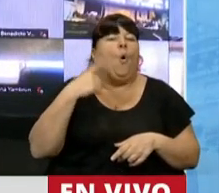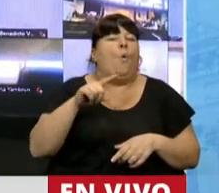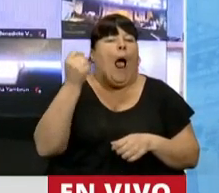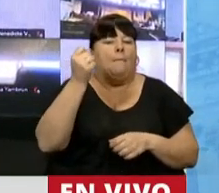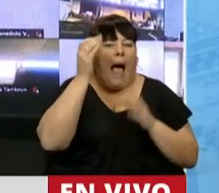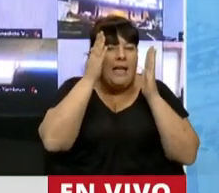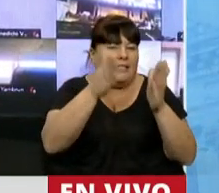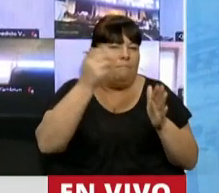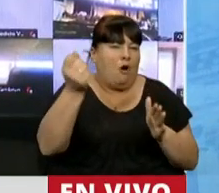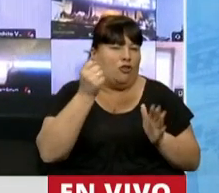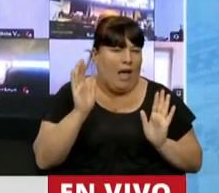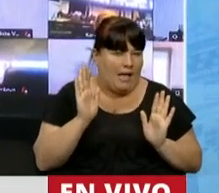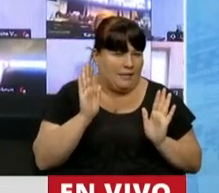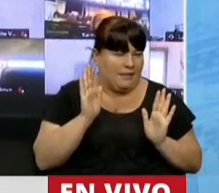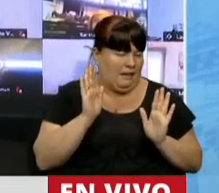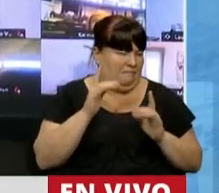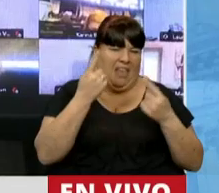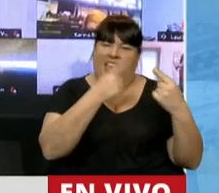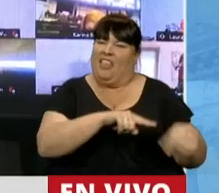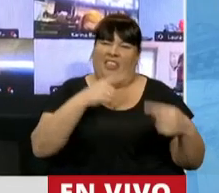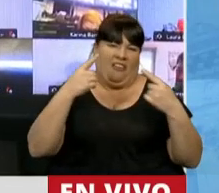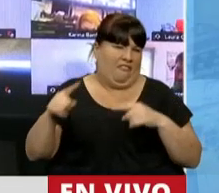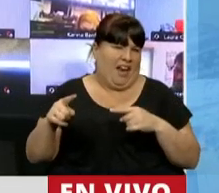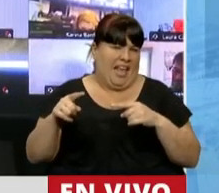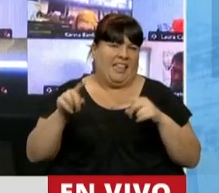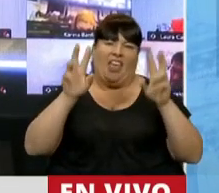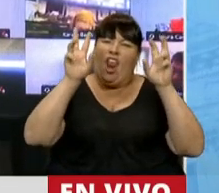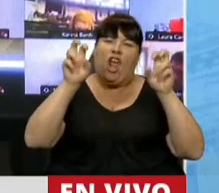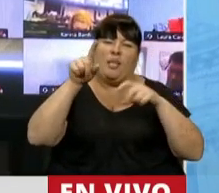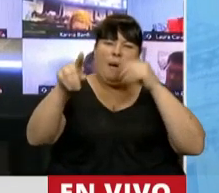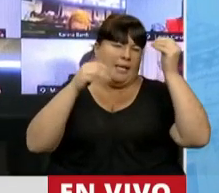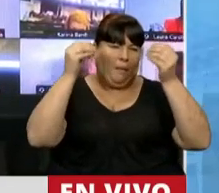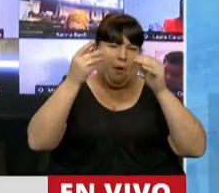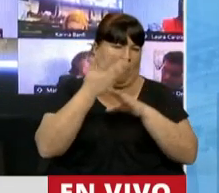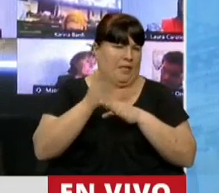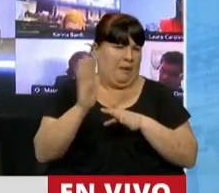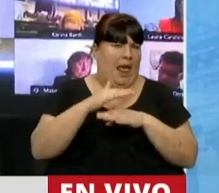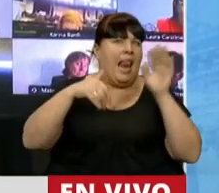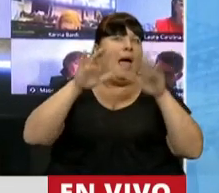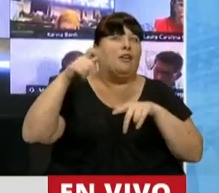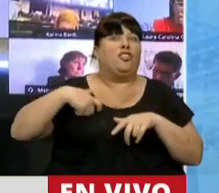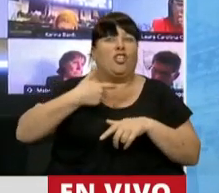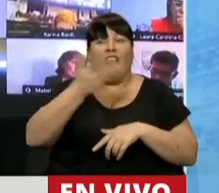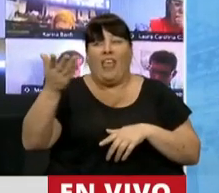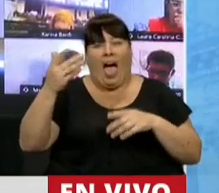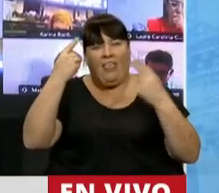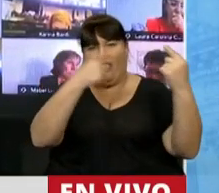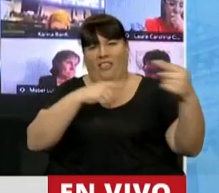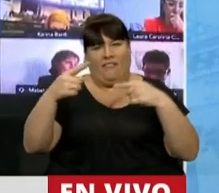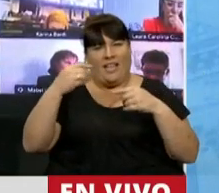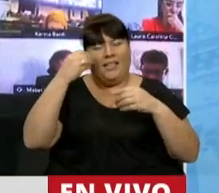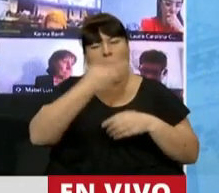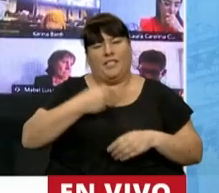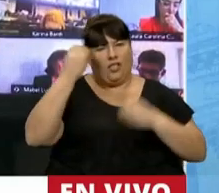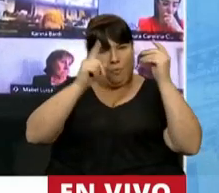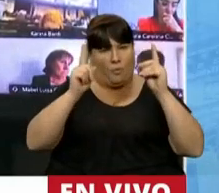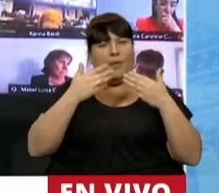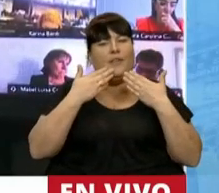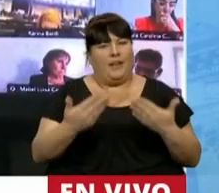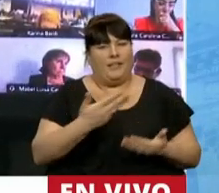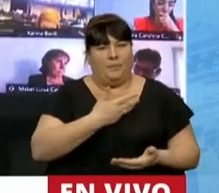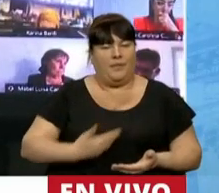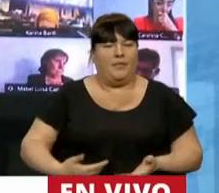tengo que en todo caso cierre un poco la boca porque ya hemos entendido hacia dónde